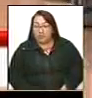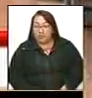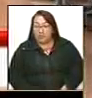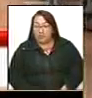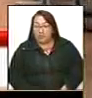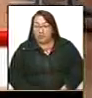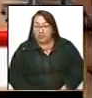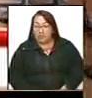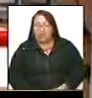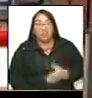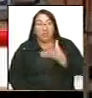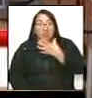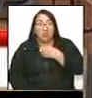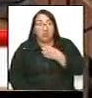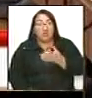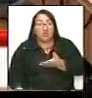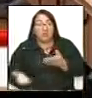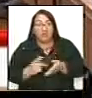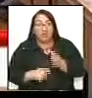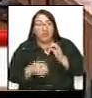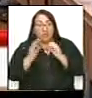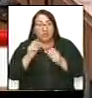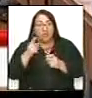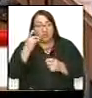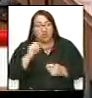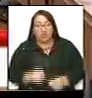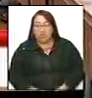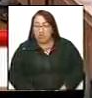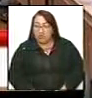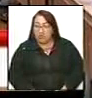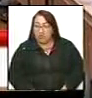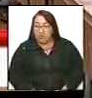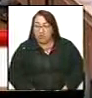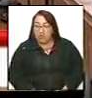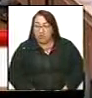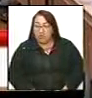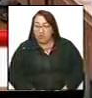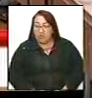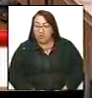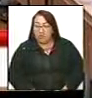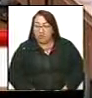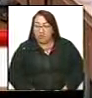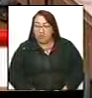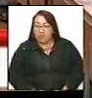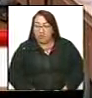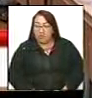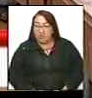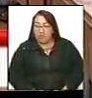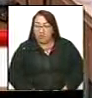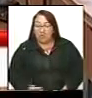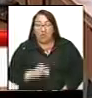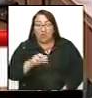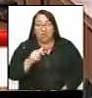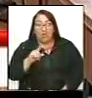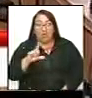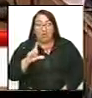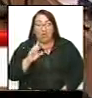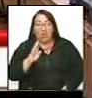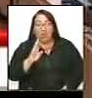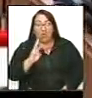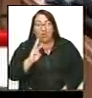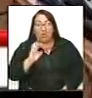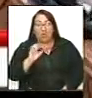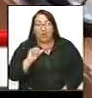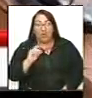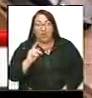a que nos exponga a su punto de vista el ingeniero paul winter sí